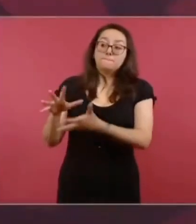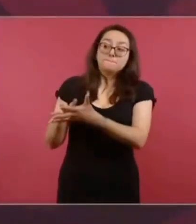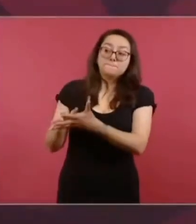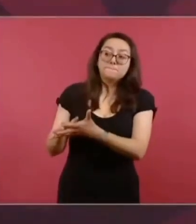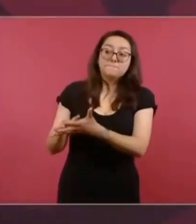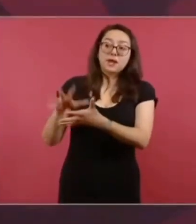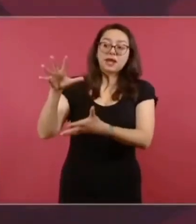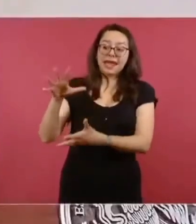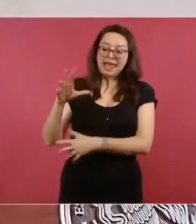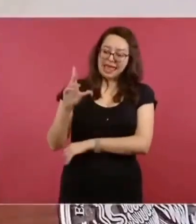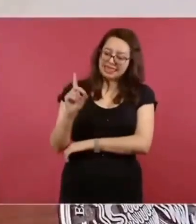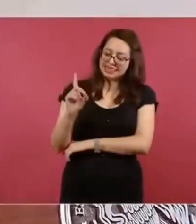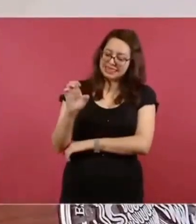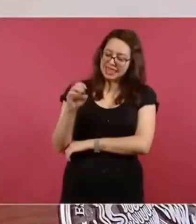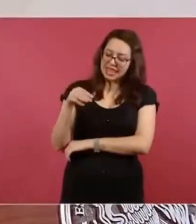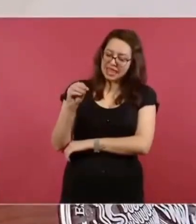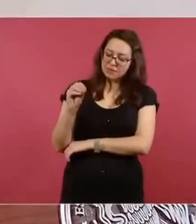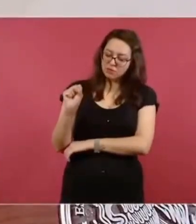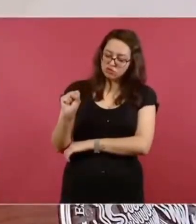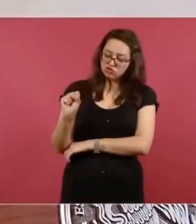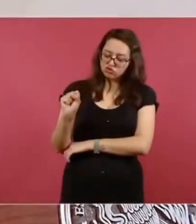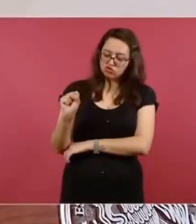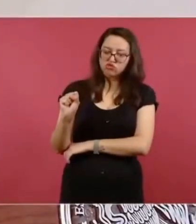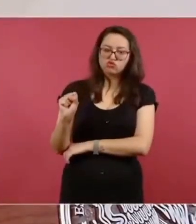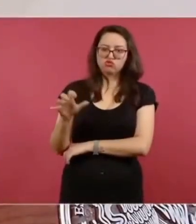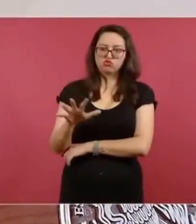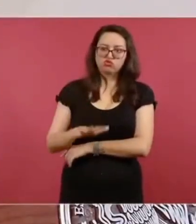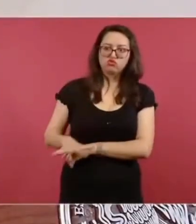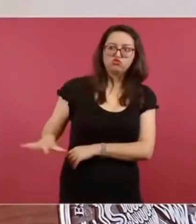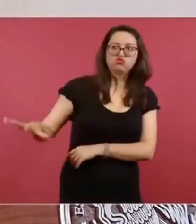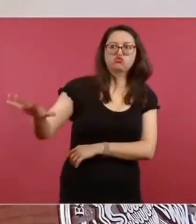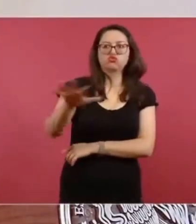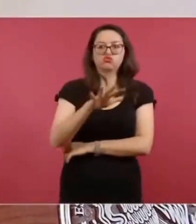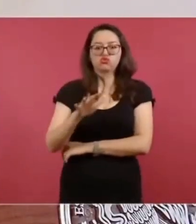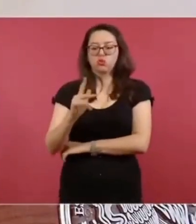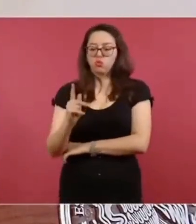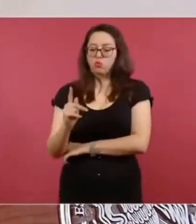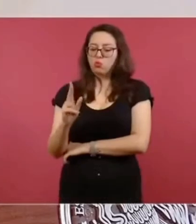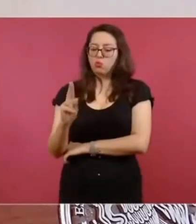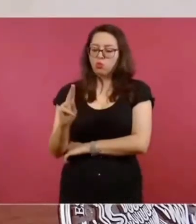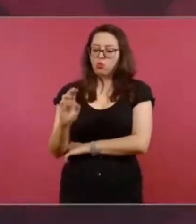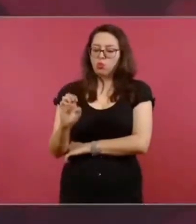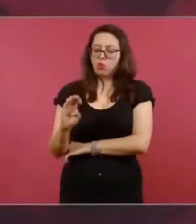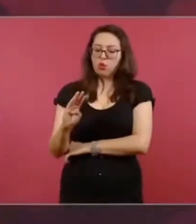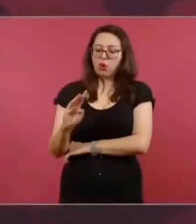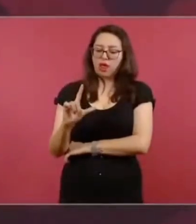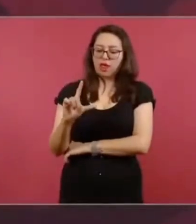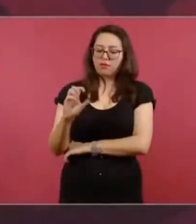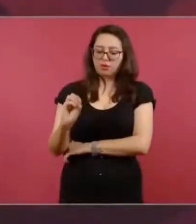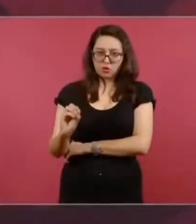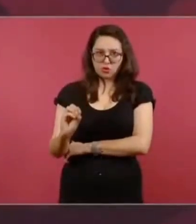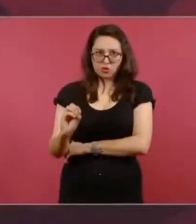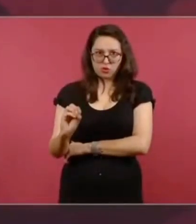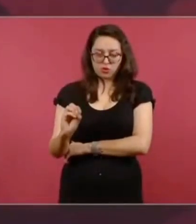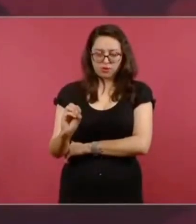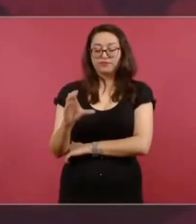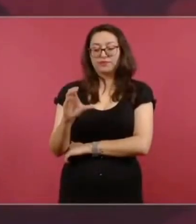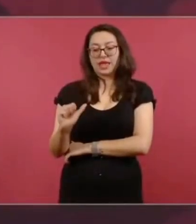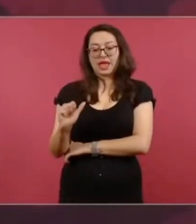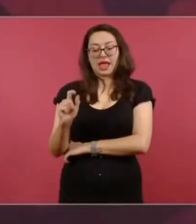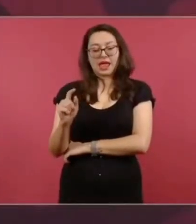Demos es pueblo, kratos es poder, es el poder del pueblo, eso es la democracia.